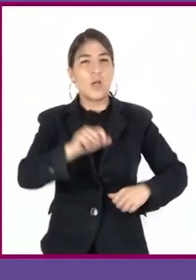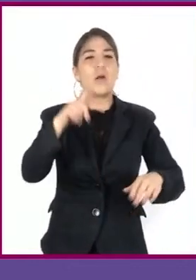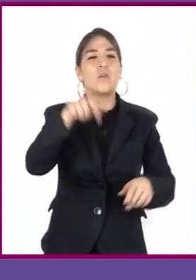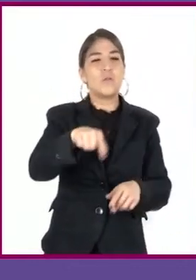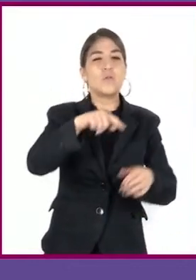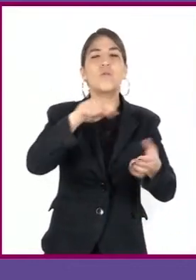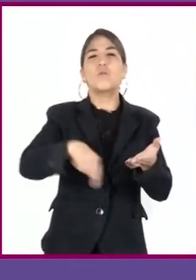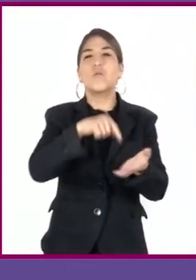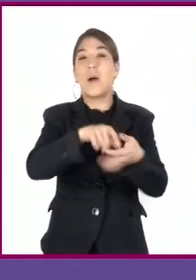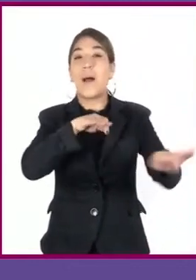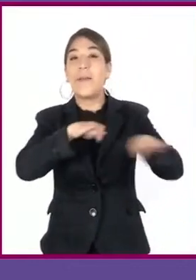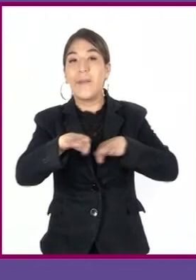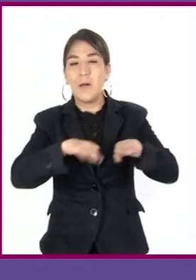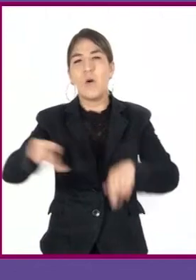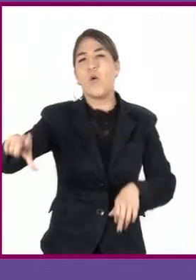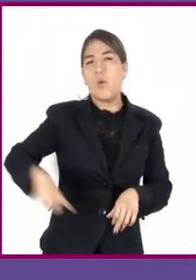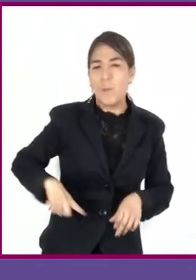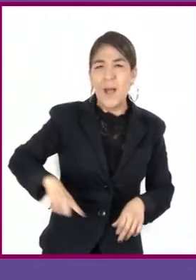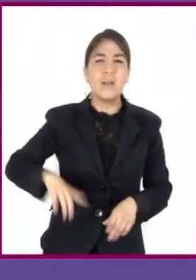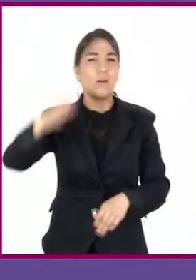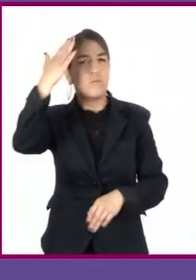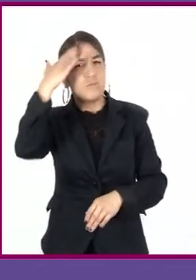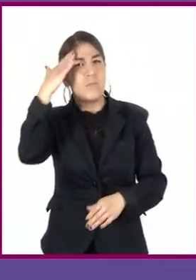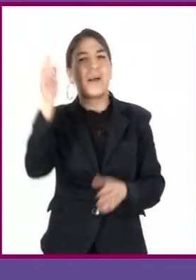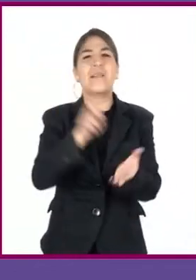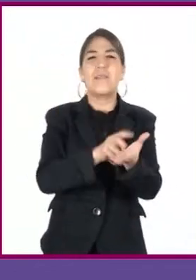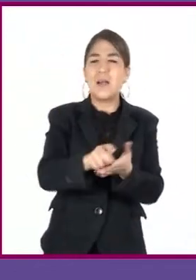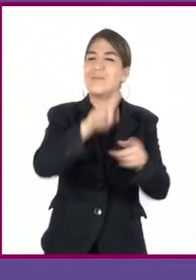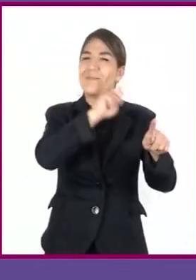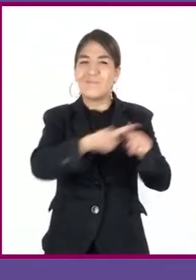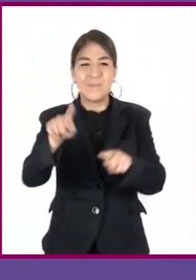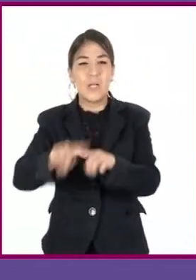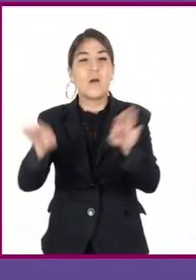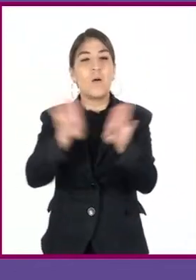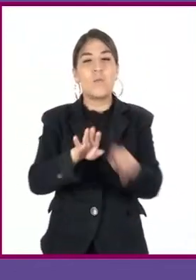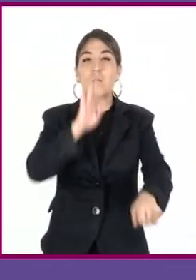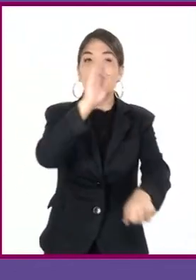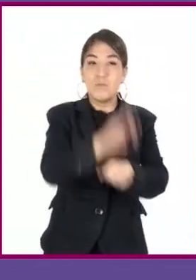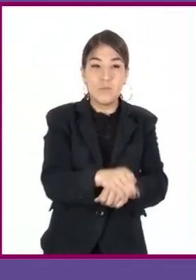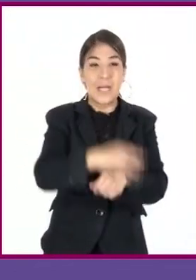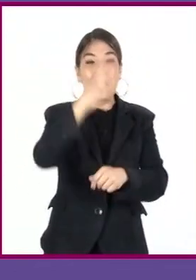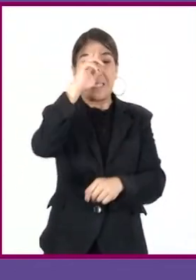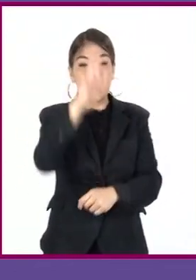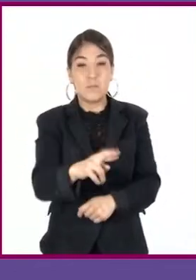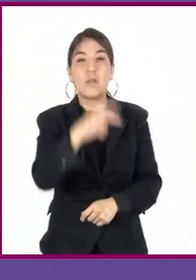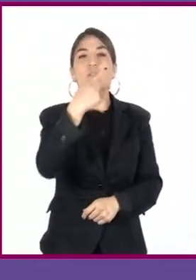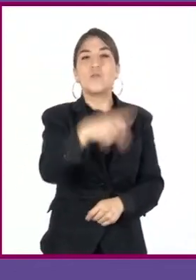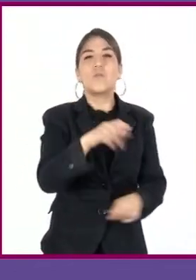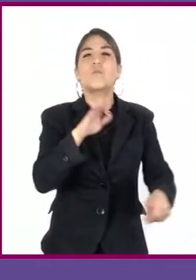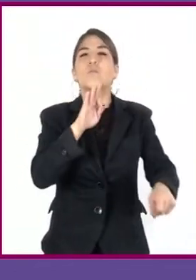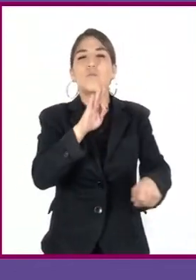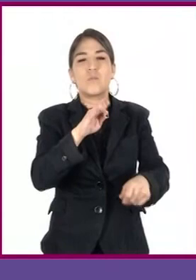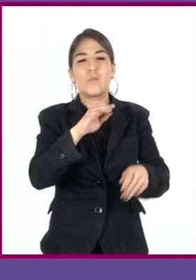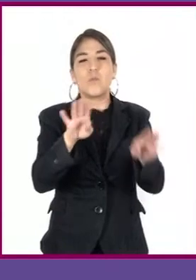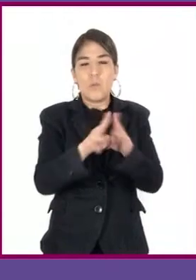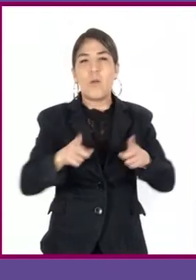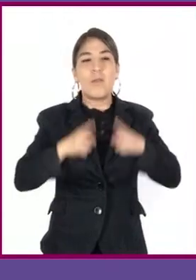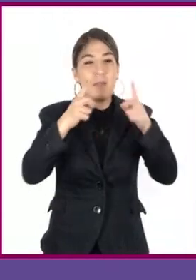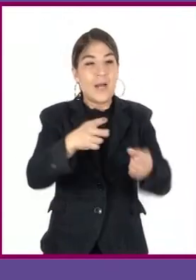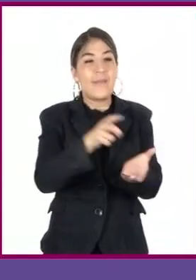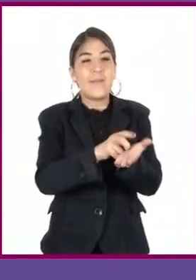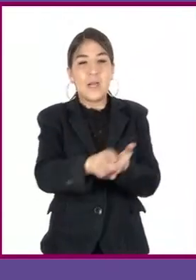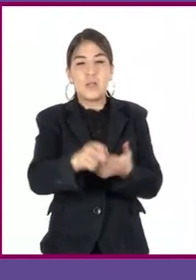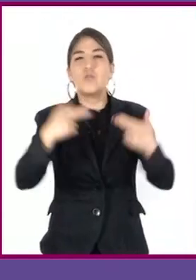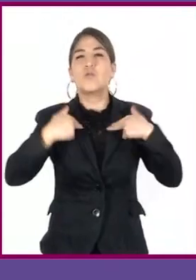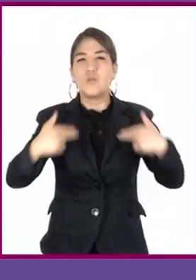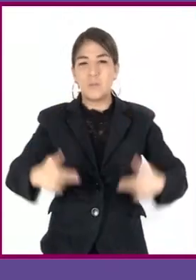sus competencias, tienen la obligación de promover, respetar, proteger y garantizar los derechos humanos.